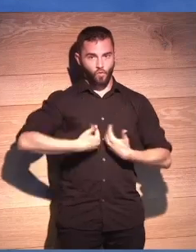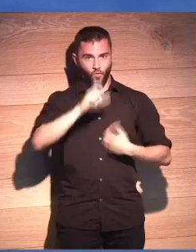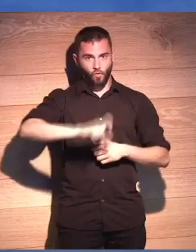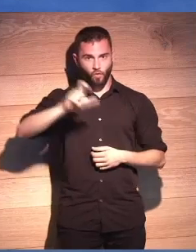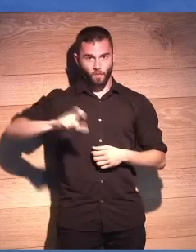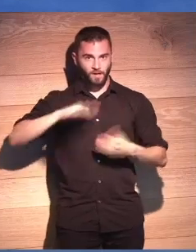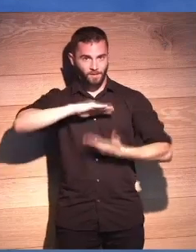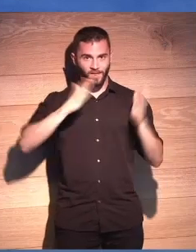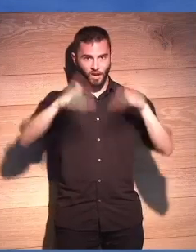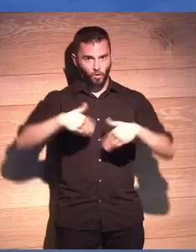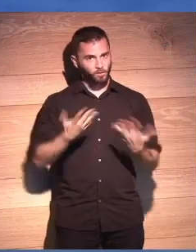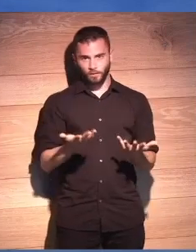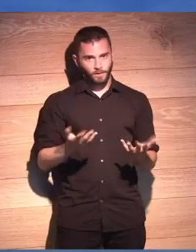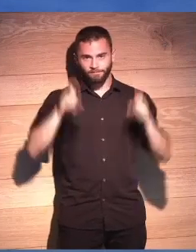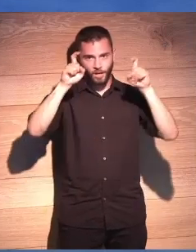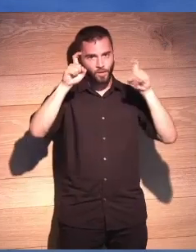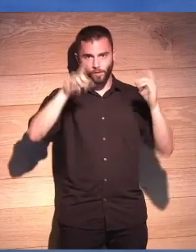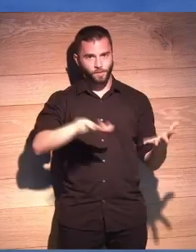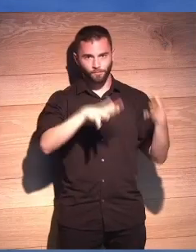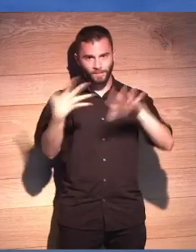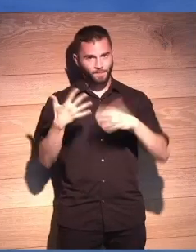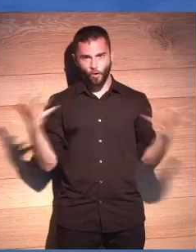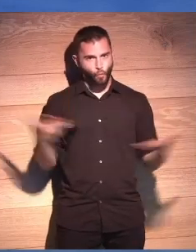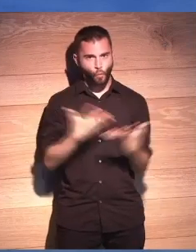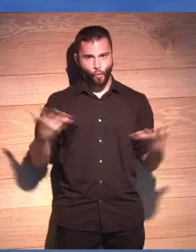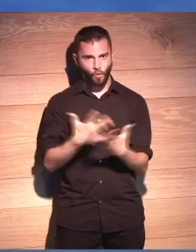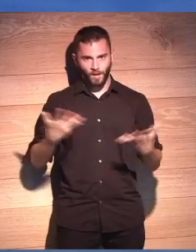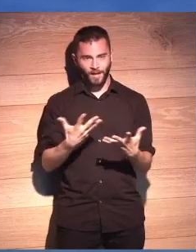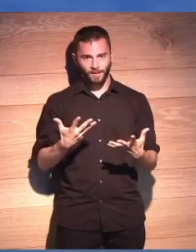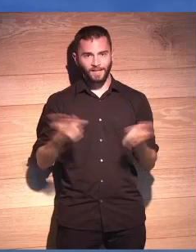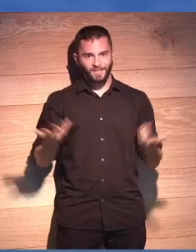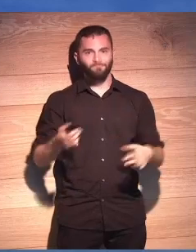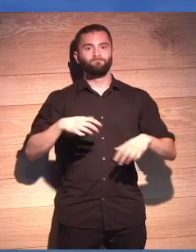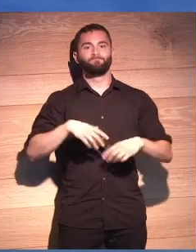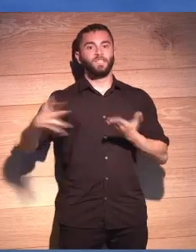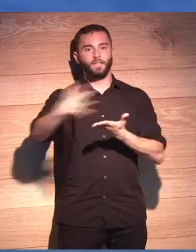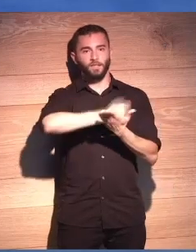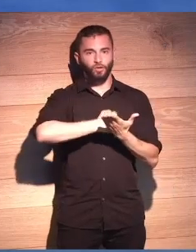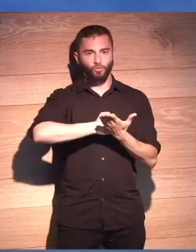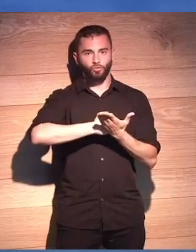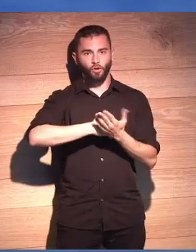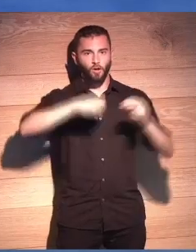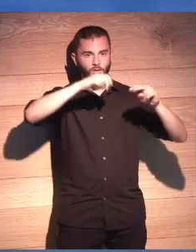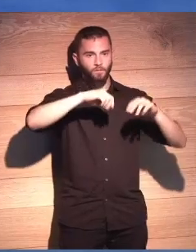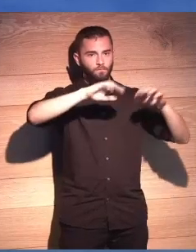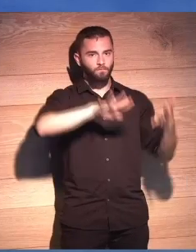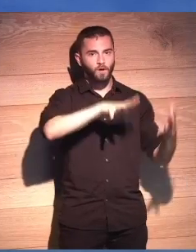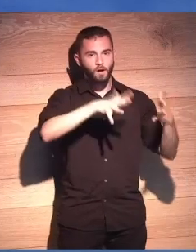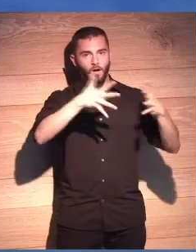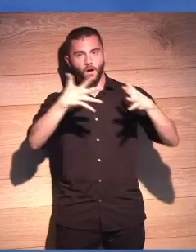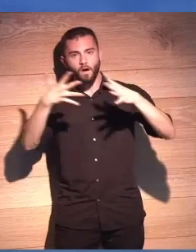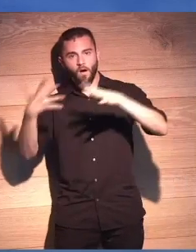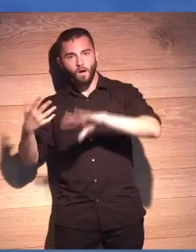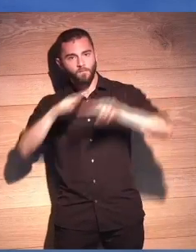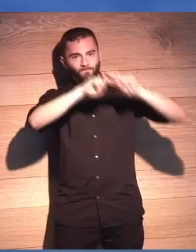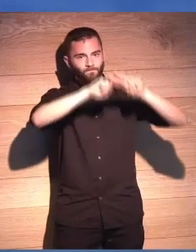Tenéis que cambiar urgentemente la educación y analizar entre todos La transición hacia la